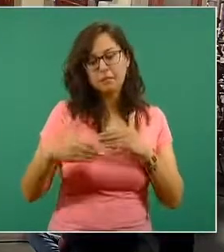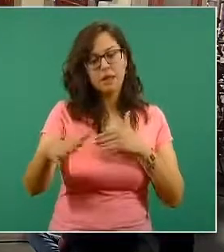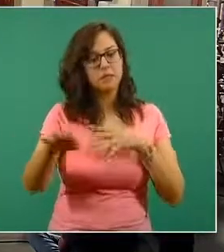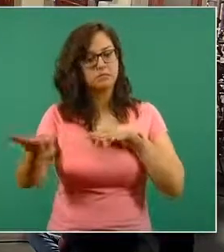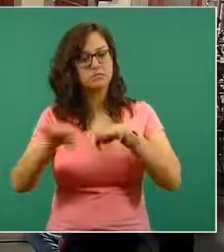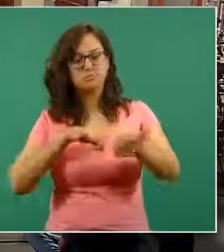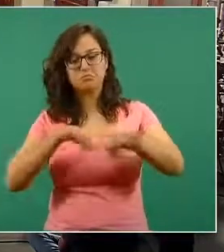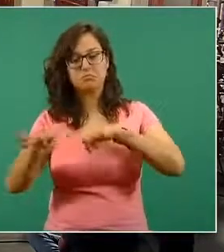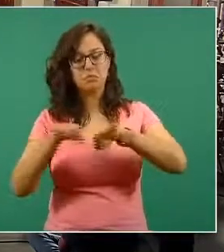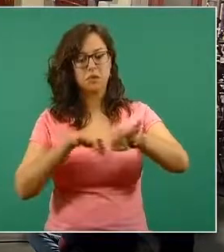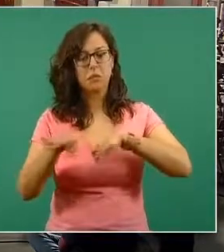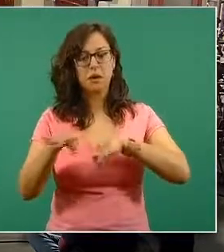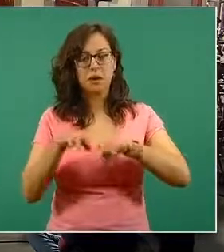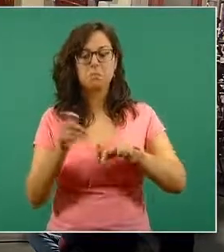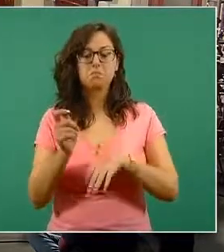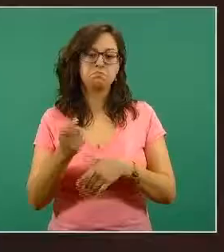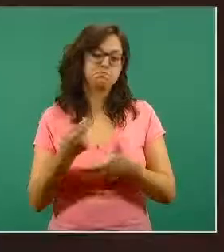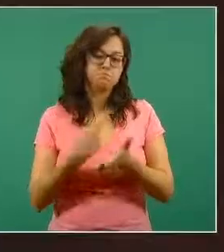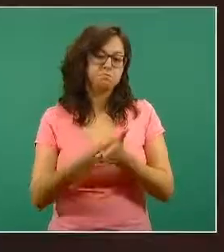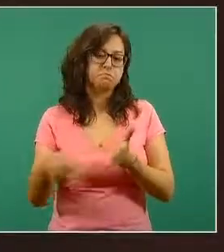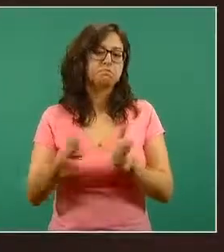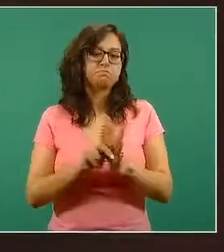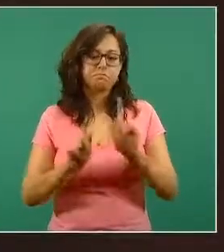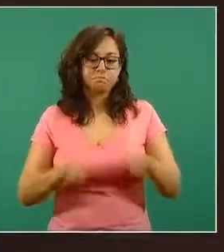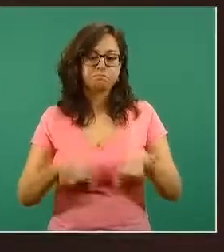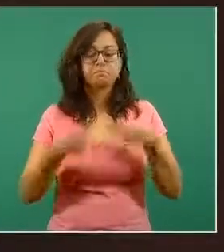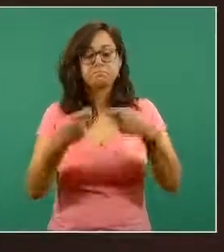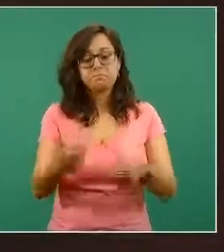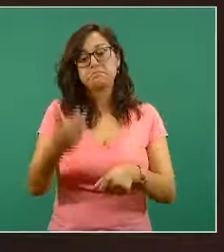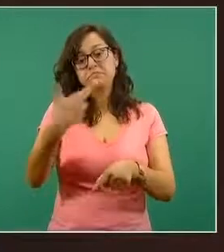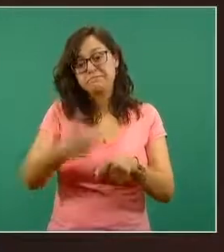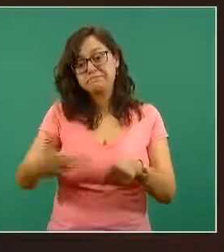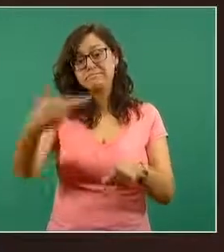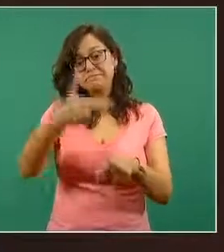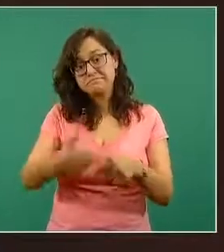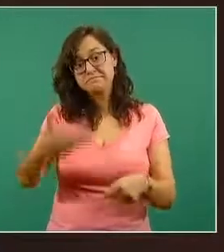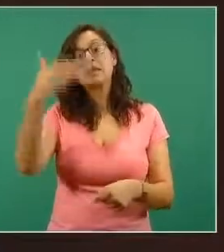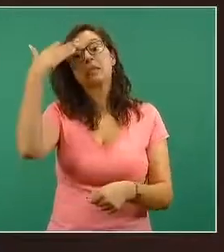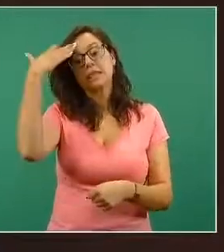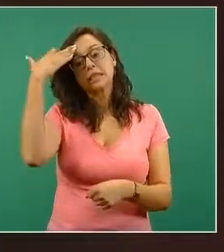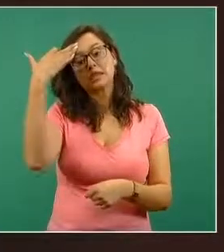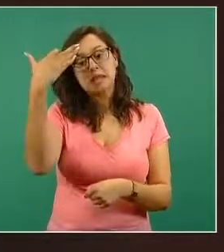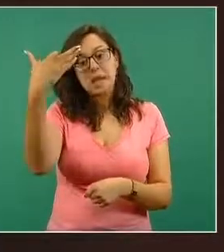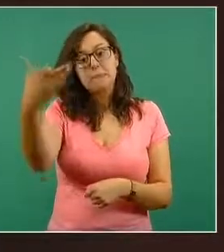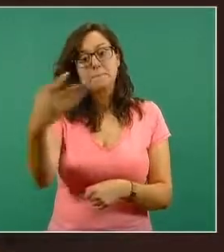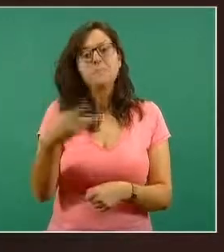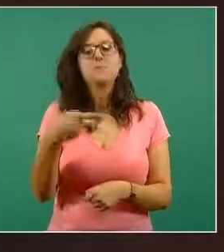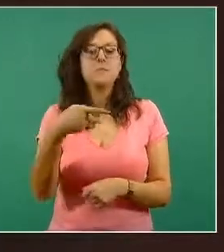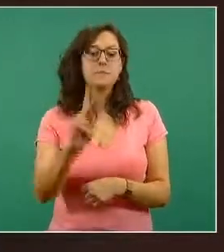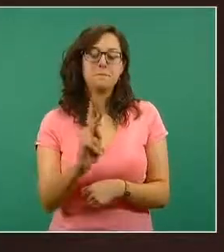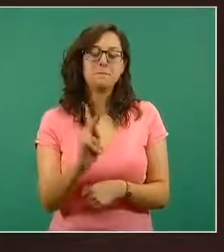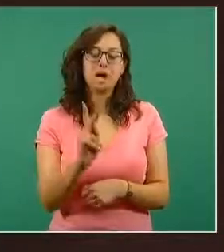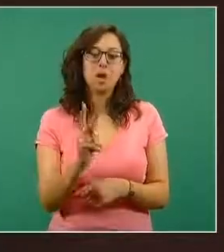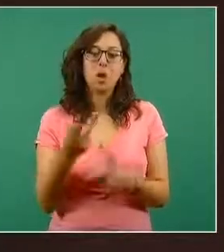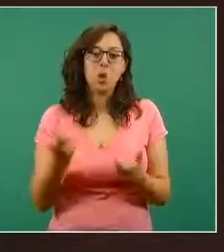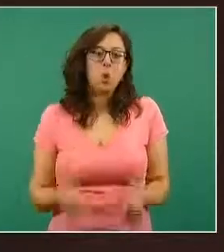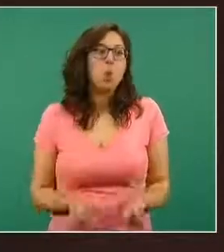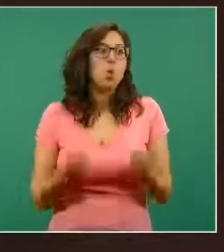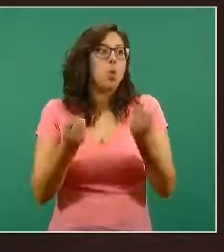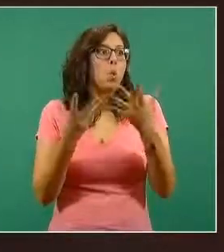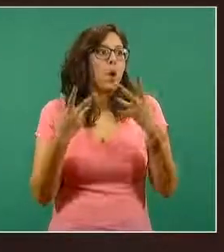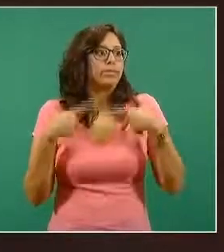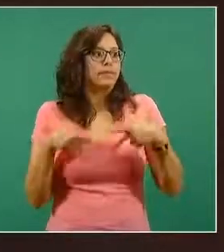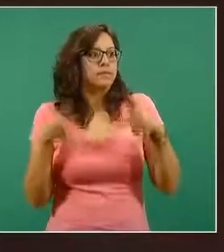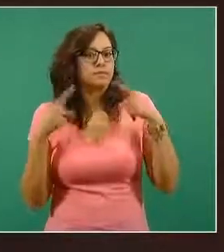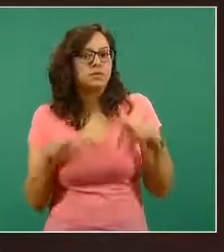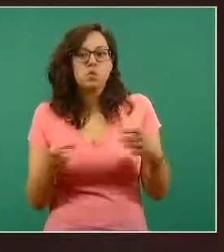profesionales con base. Y es un proceso que va a tomar tiempo, pero con mucho gusto, específicamente el número y